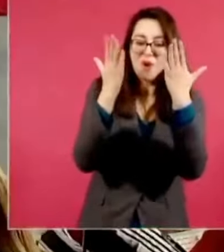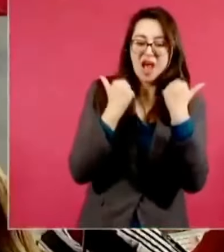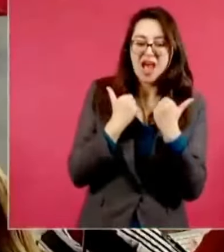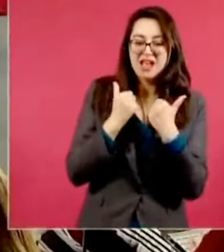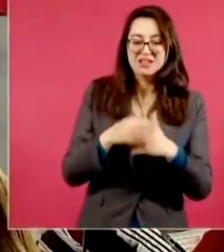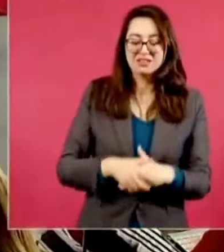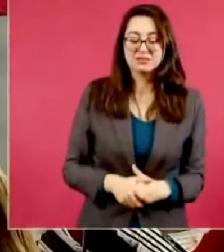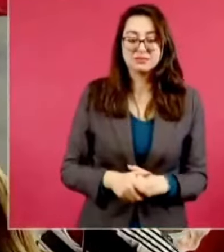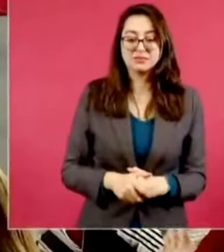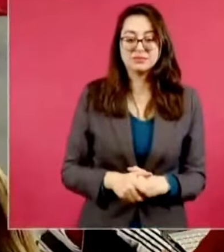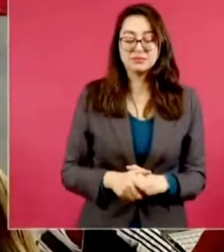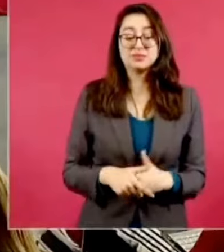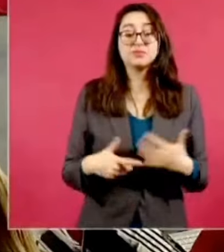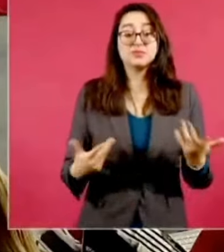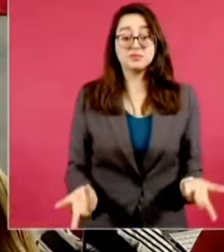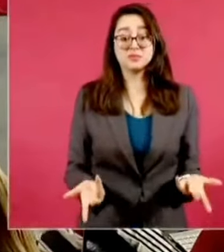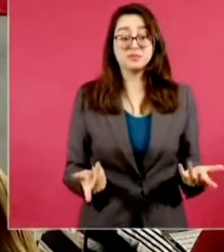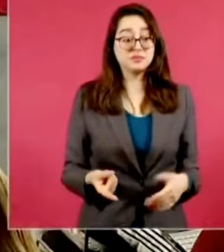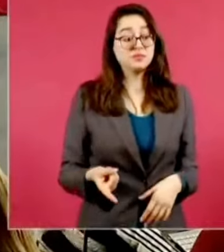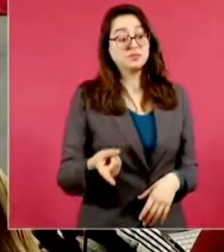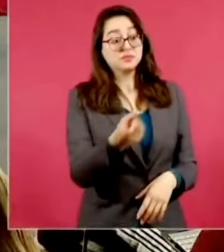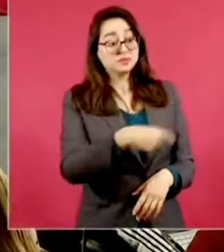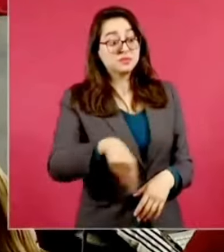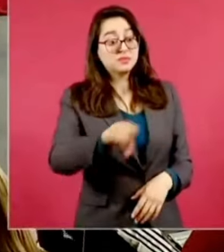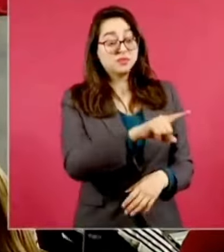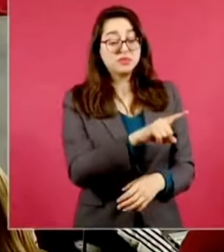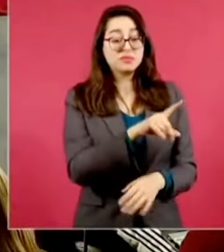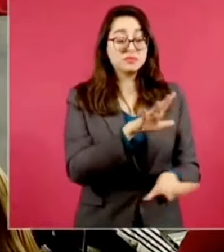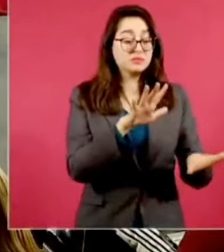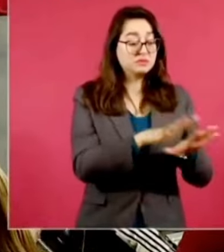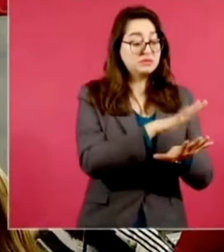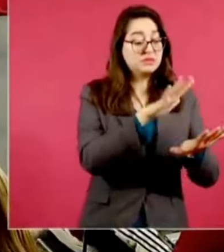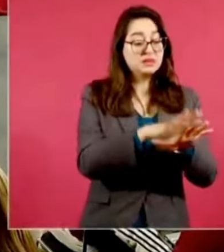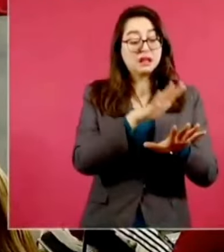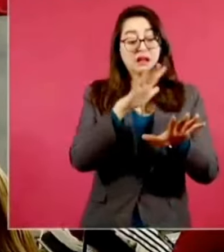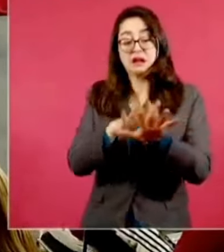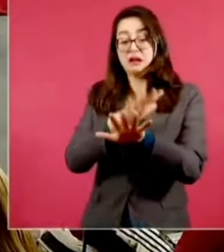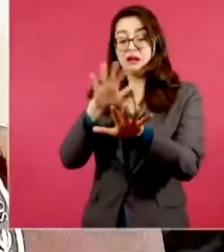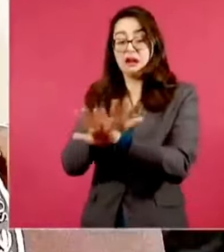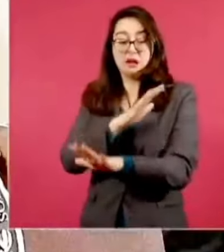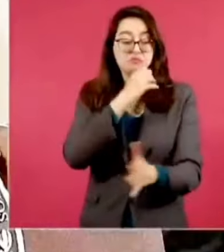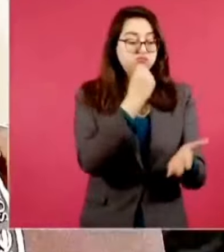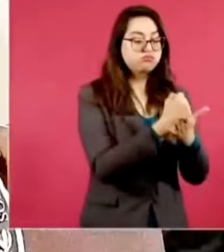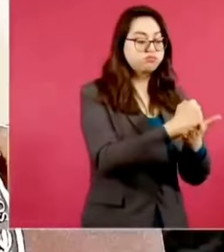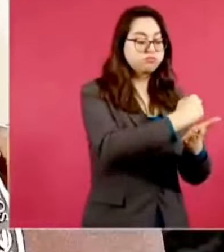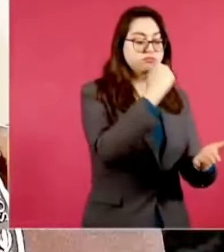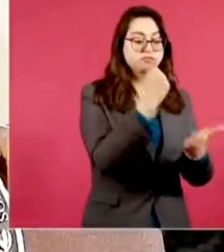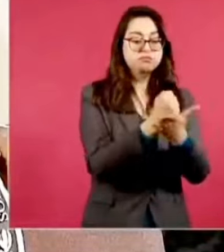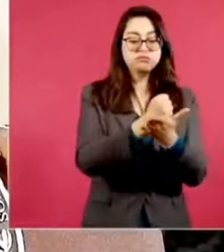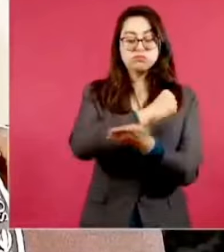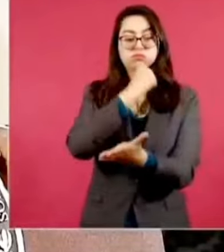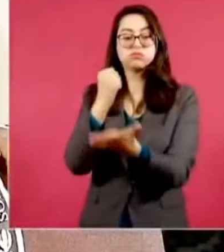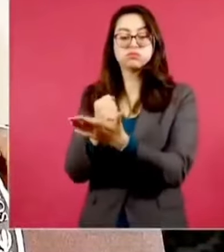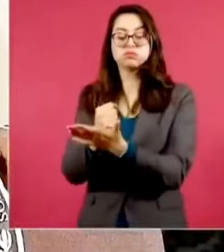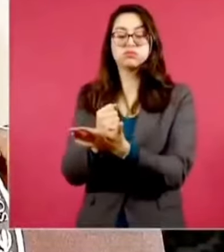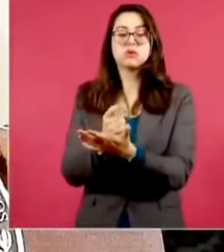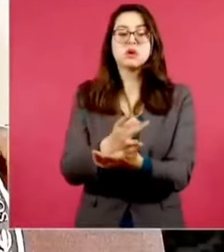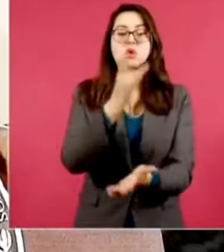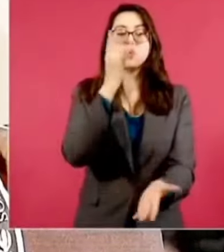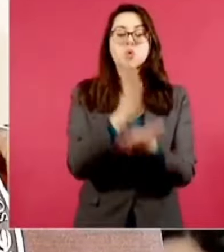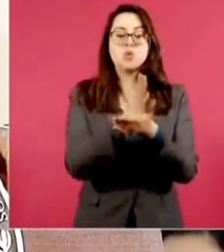Todo lo aprobado por los legisladores en ese largo y nefasto periodo tuvo como distintivo el afán de lucro y